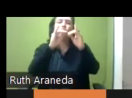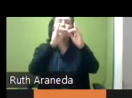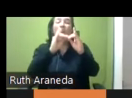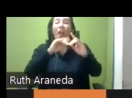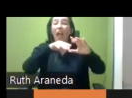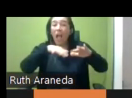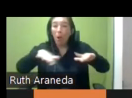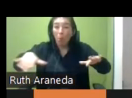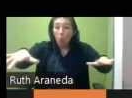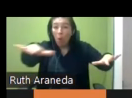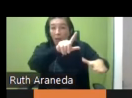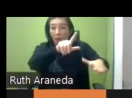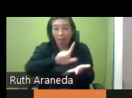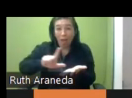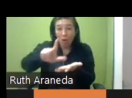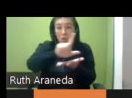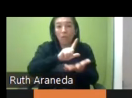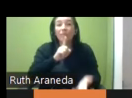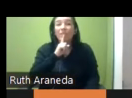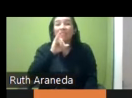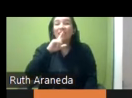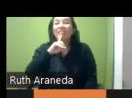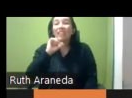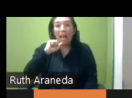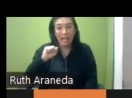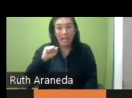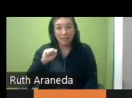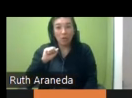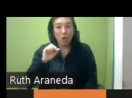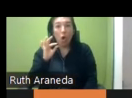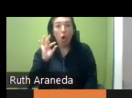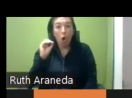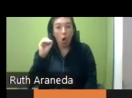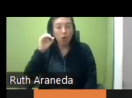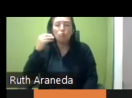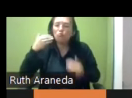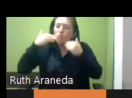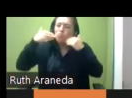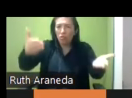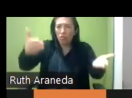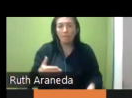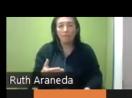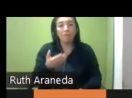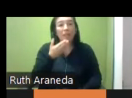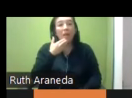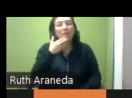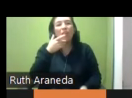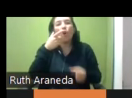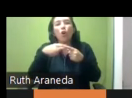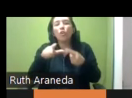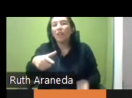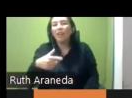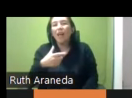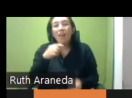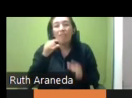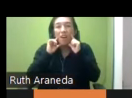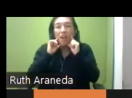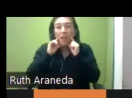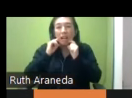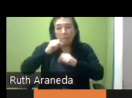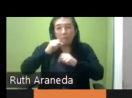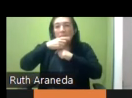Titicaca. Acá, en cambio, a mano derecha, tenemos mandíbulas de camélidos.